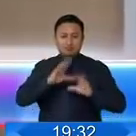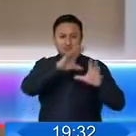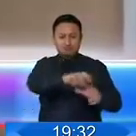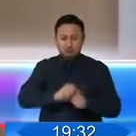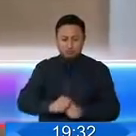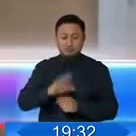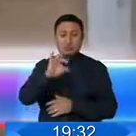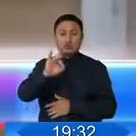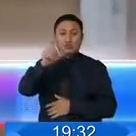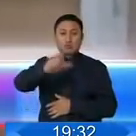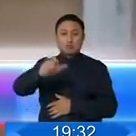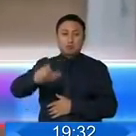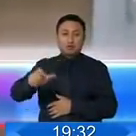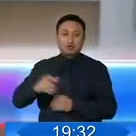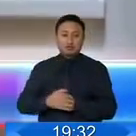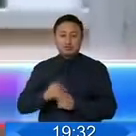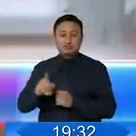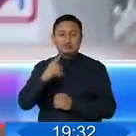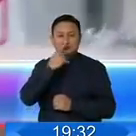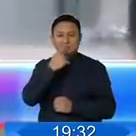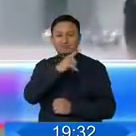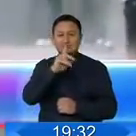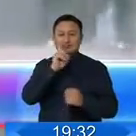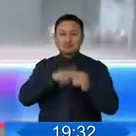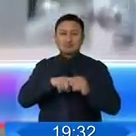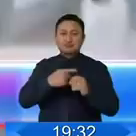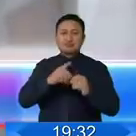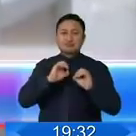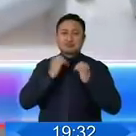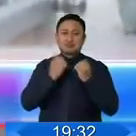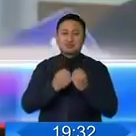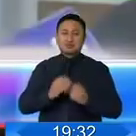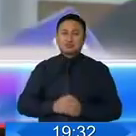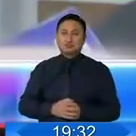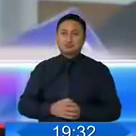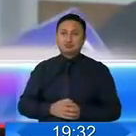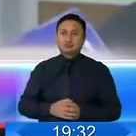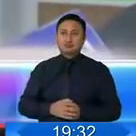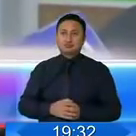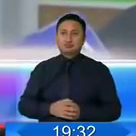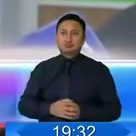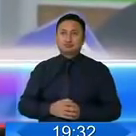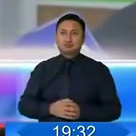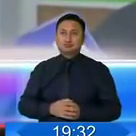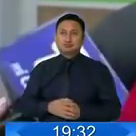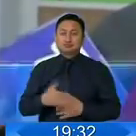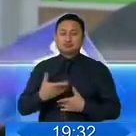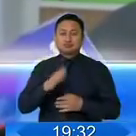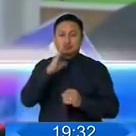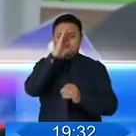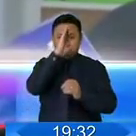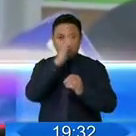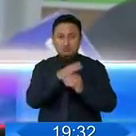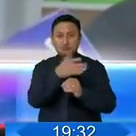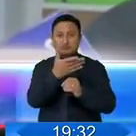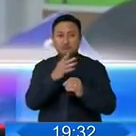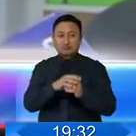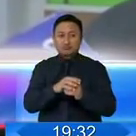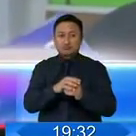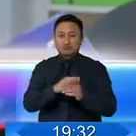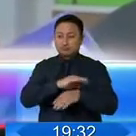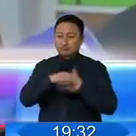detener a 8 personas inmersas en esta ilícita actividad. Con la finalidad de